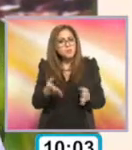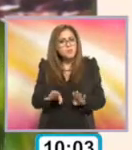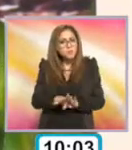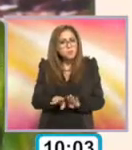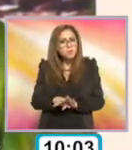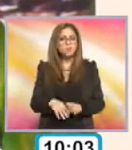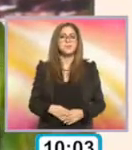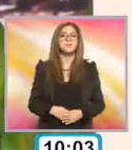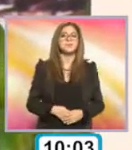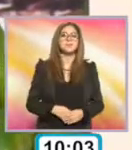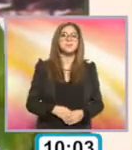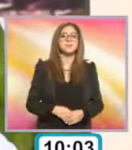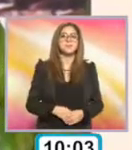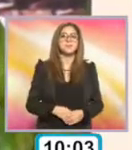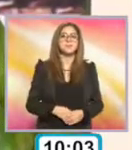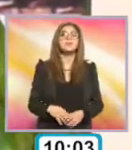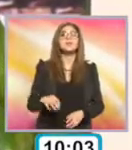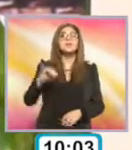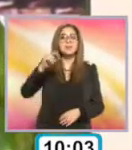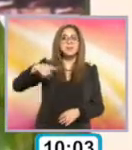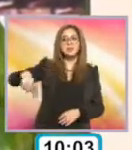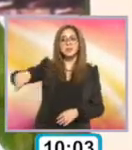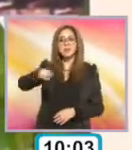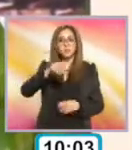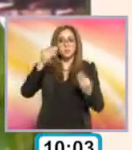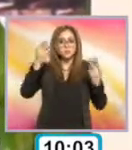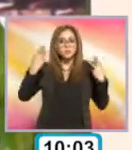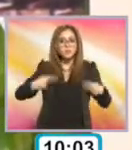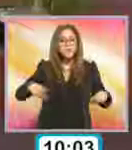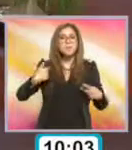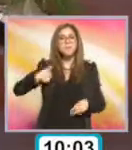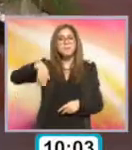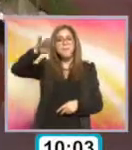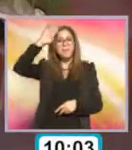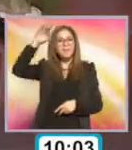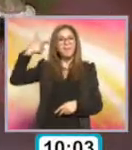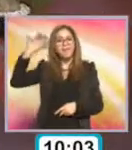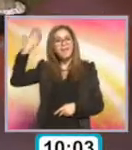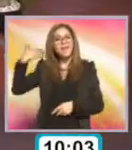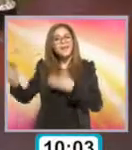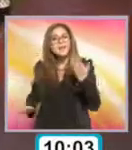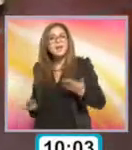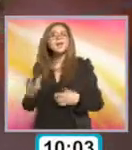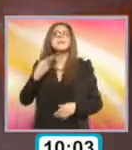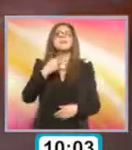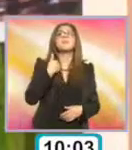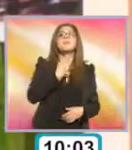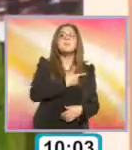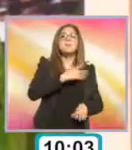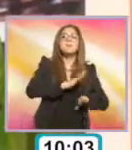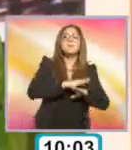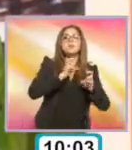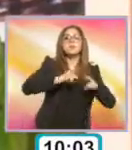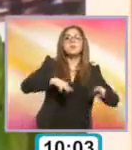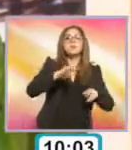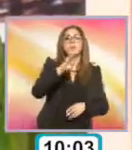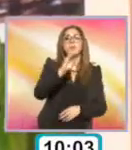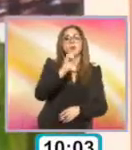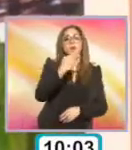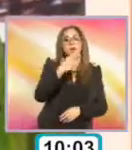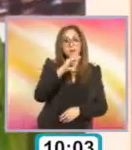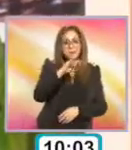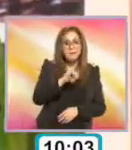a lo que mucha gente piensa, soy muy bohemio. Me gusta mucho el romance, la música que tiene que ver con cosas del corazón. Este tema es de mi